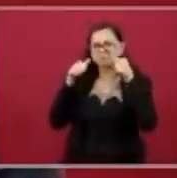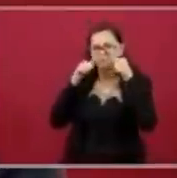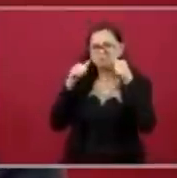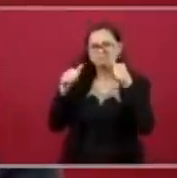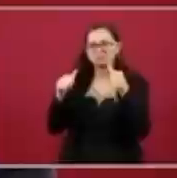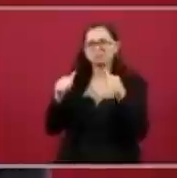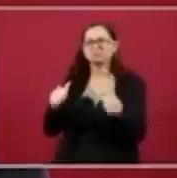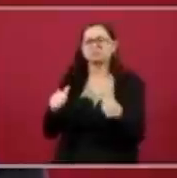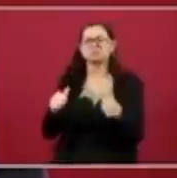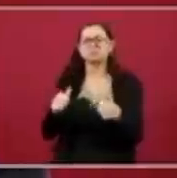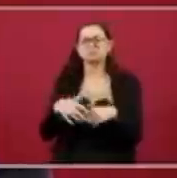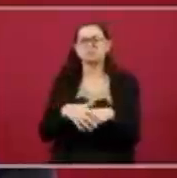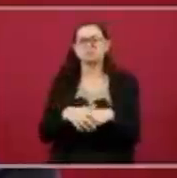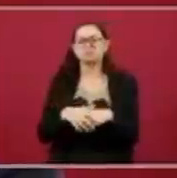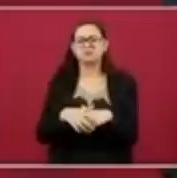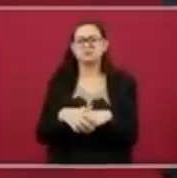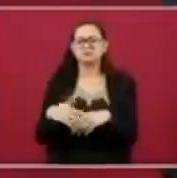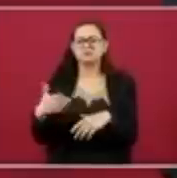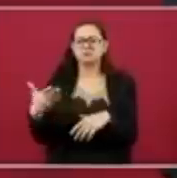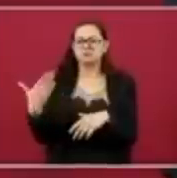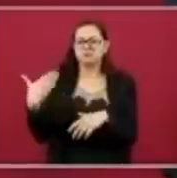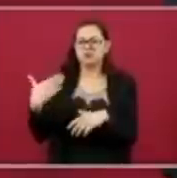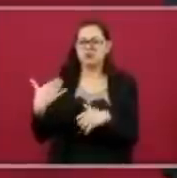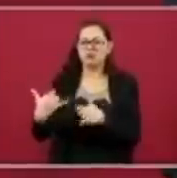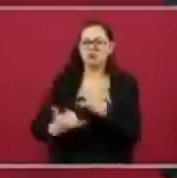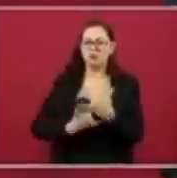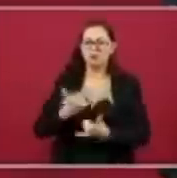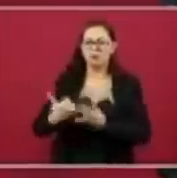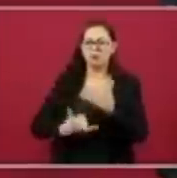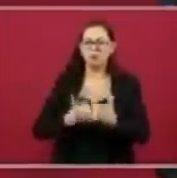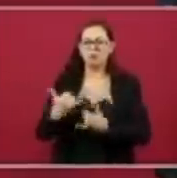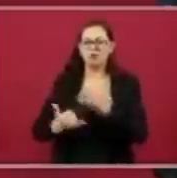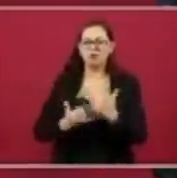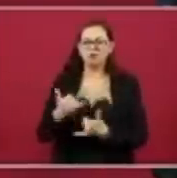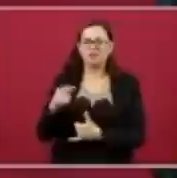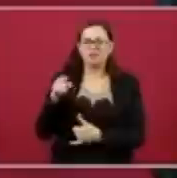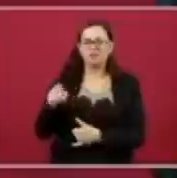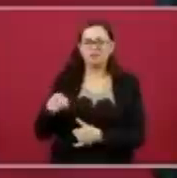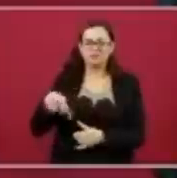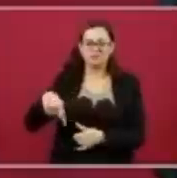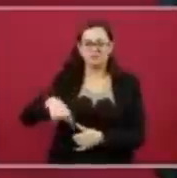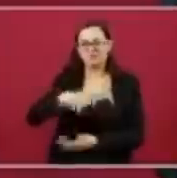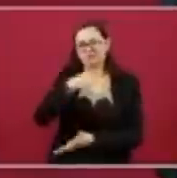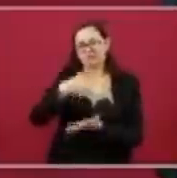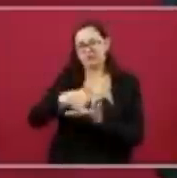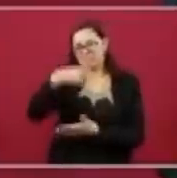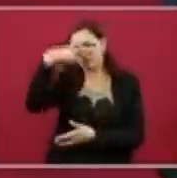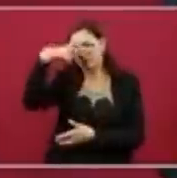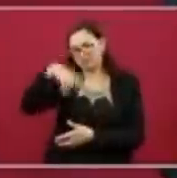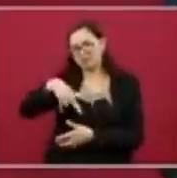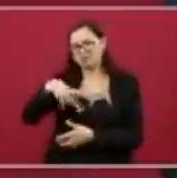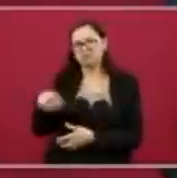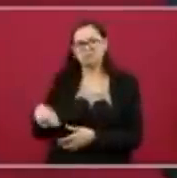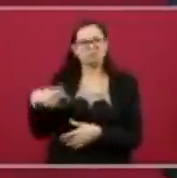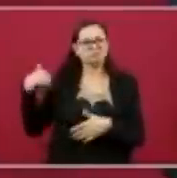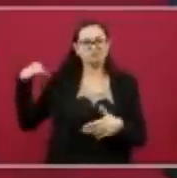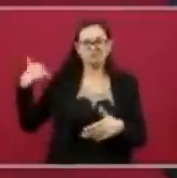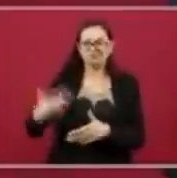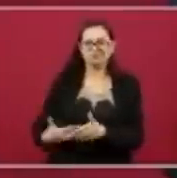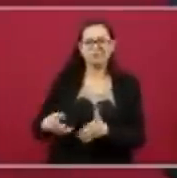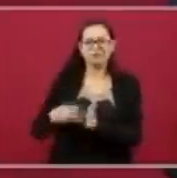el juego, ¿sí?, del clásico de aquí de la capital, y